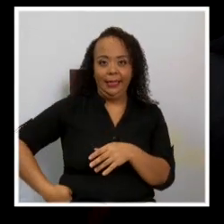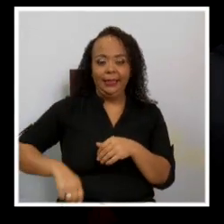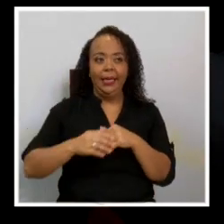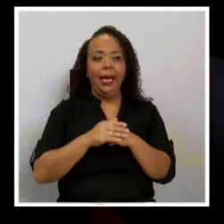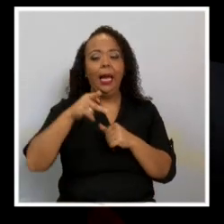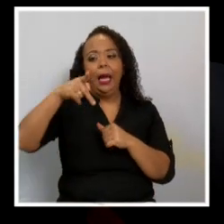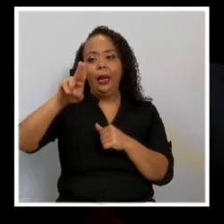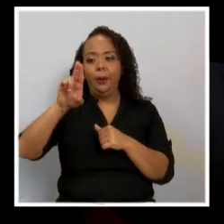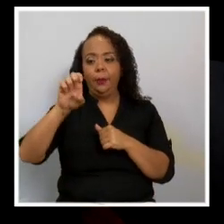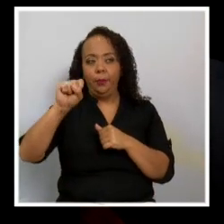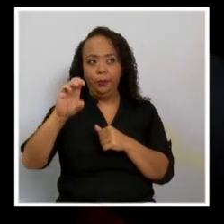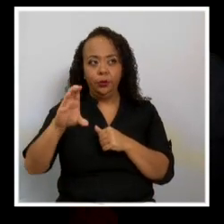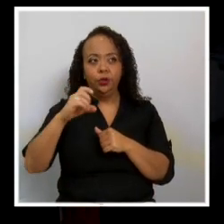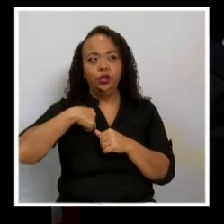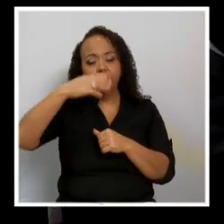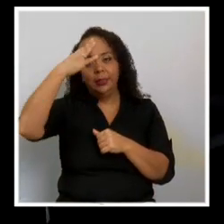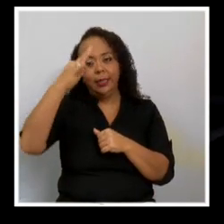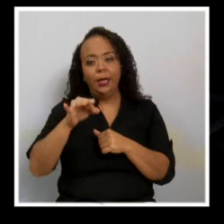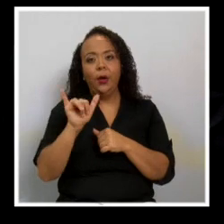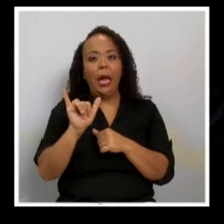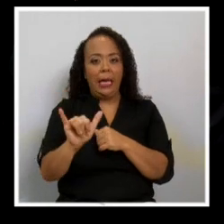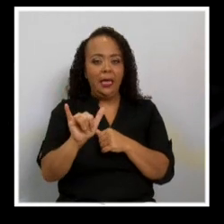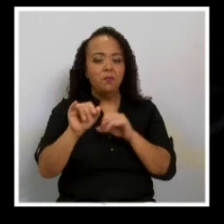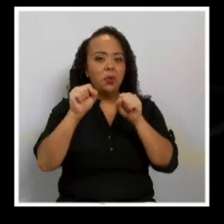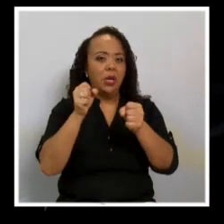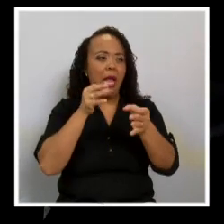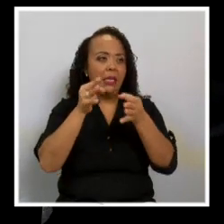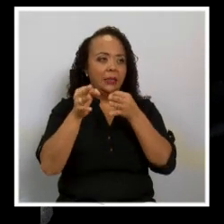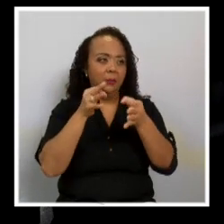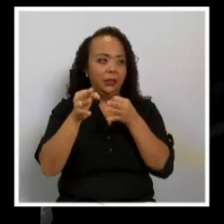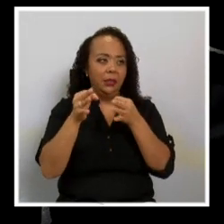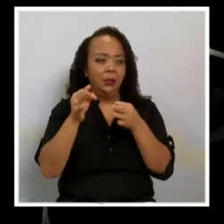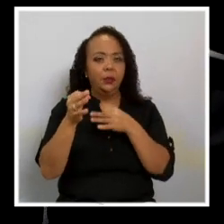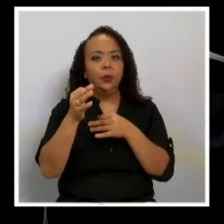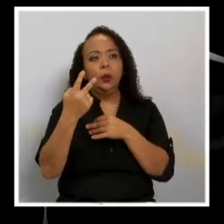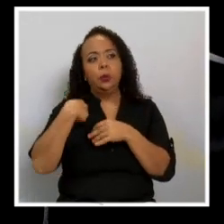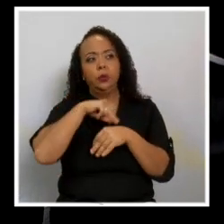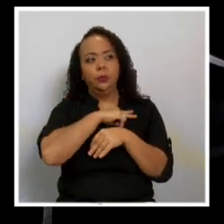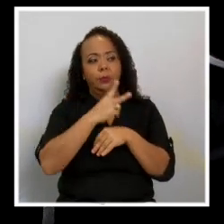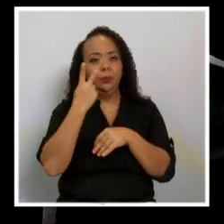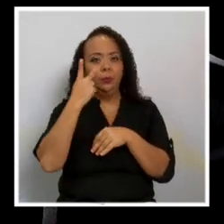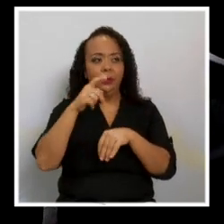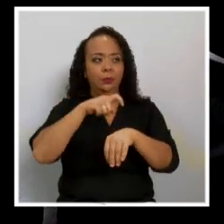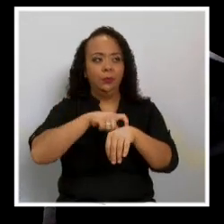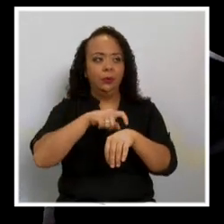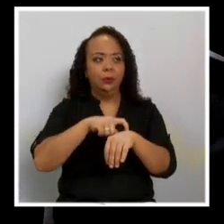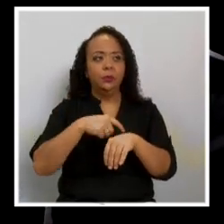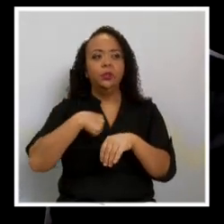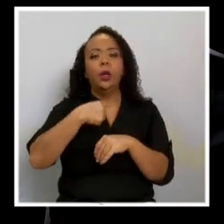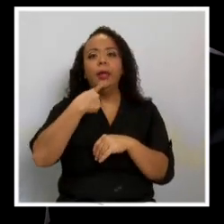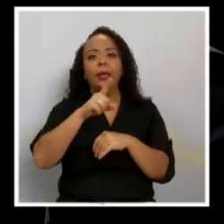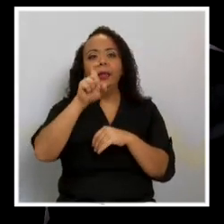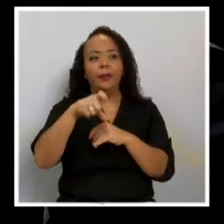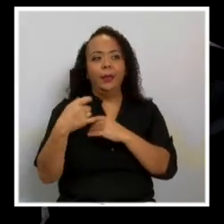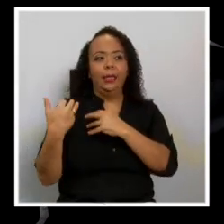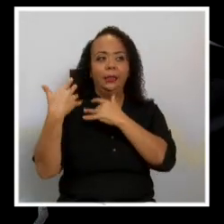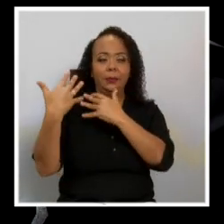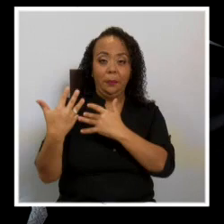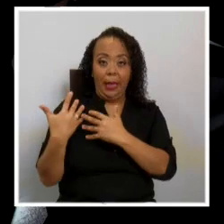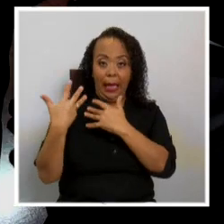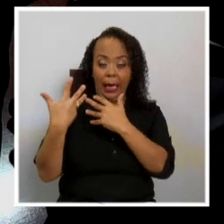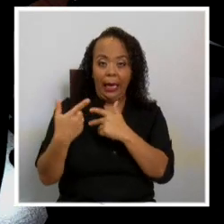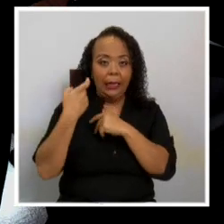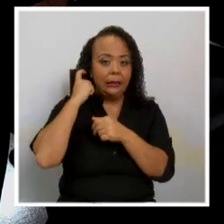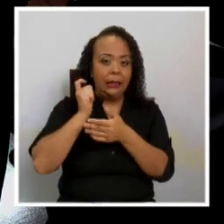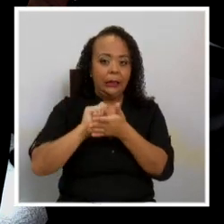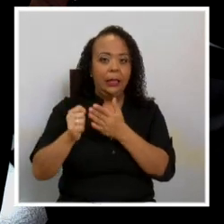entonces creo que ahí se podría explicar lo que hemos visto en este periodo, y yo diría que tenemos que esperar a la Secretaría a ver si efectivamente hay